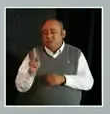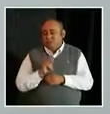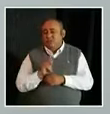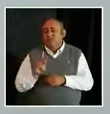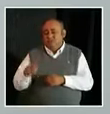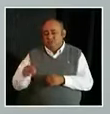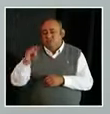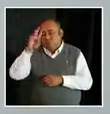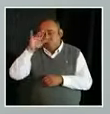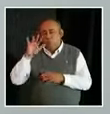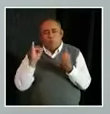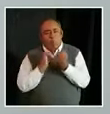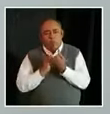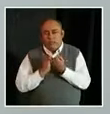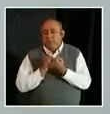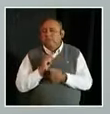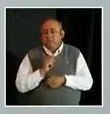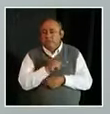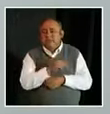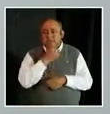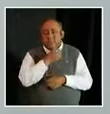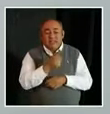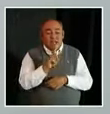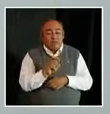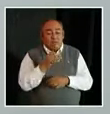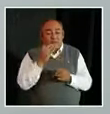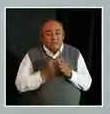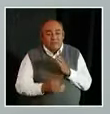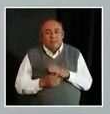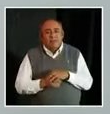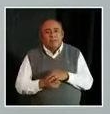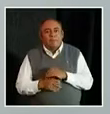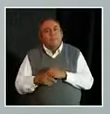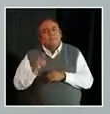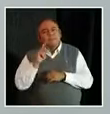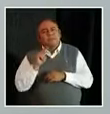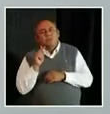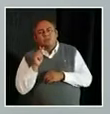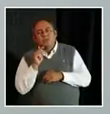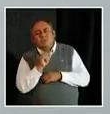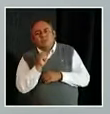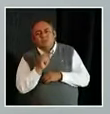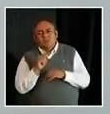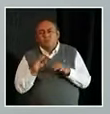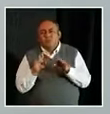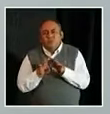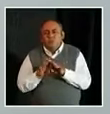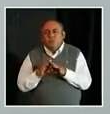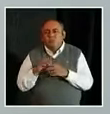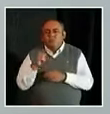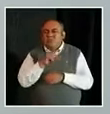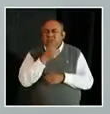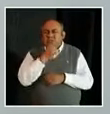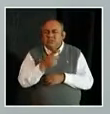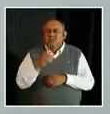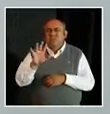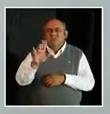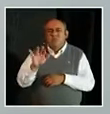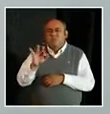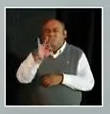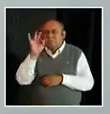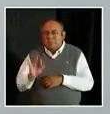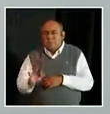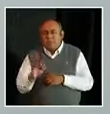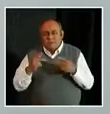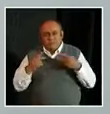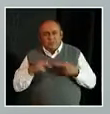Monterrey, y ellos nos decían que habían tenido más o menos el mismo comportamiento, es decir, un 50% de la